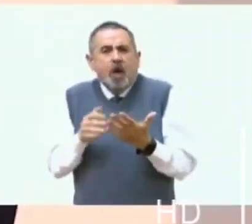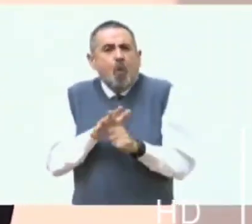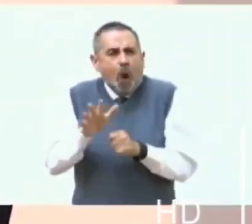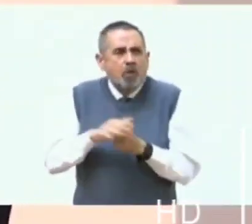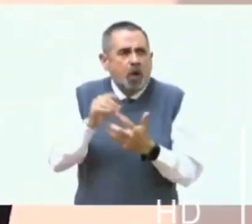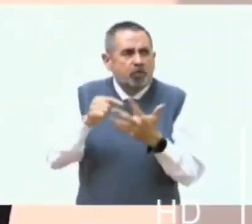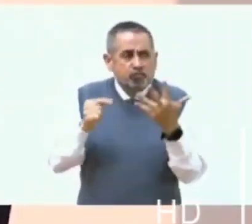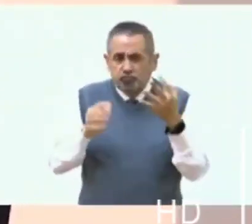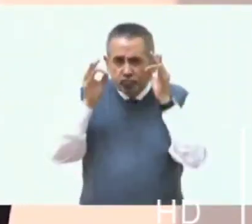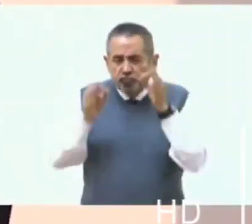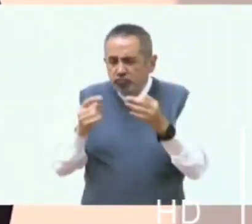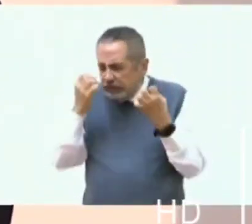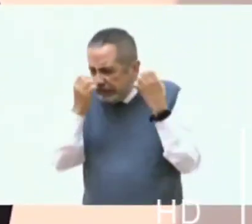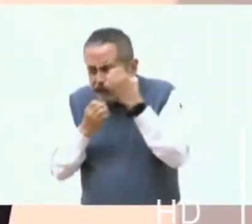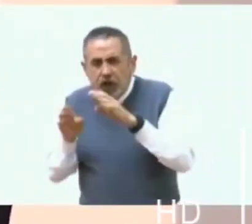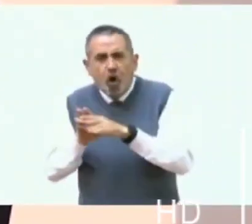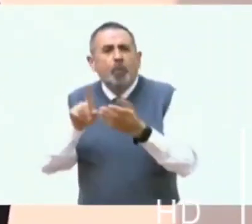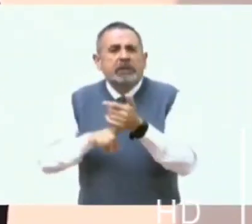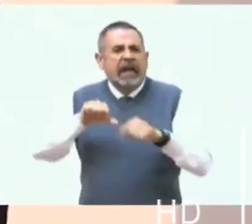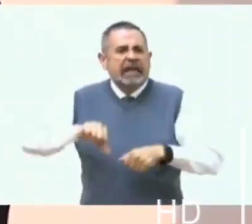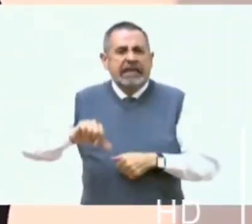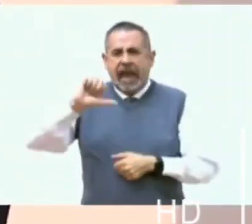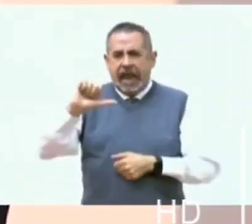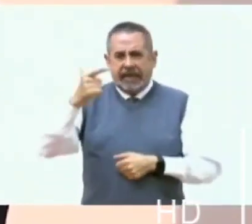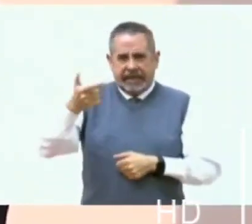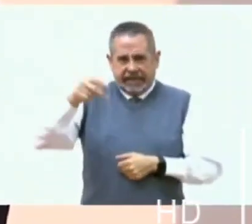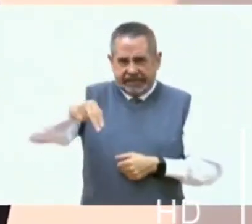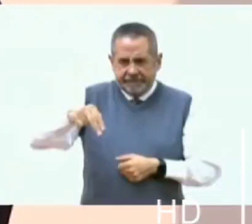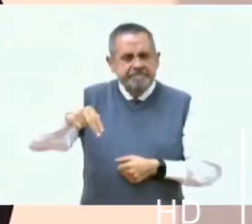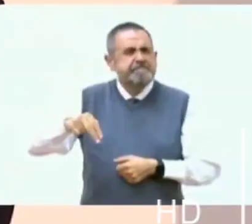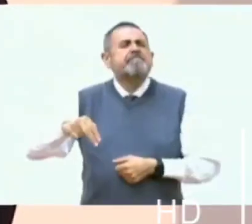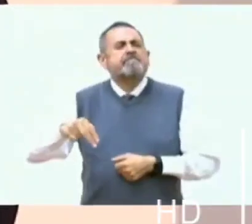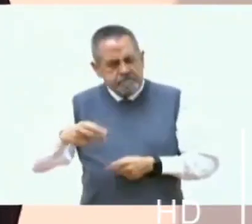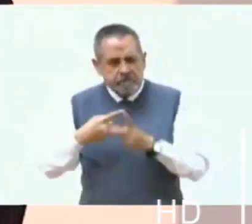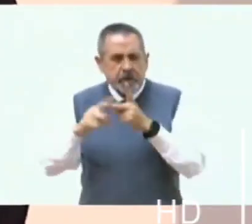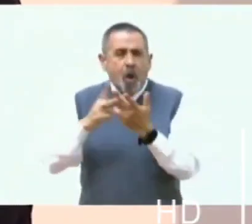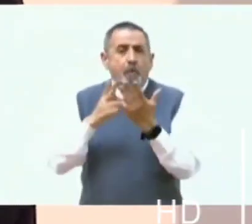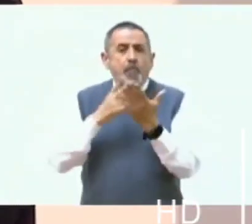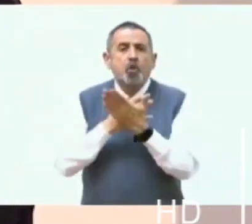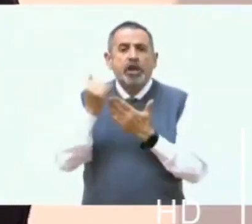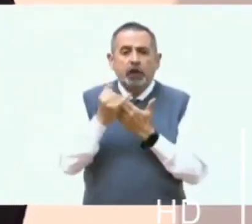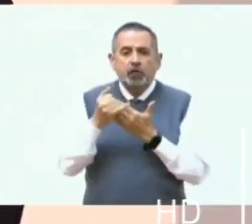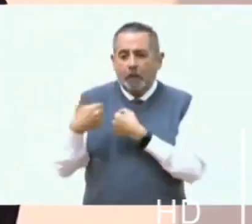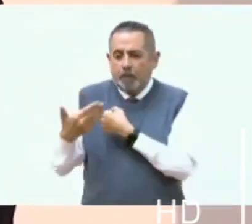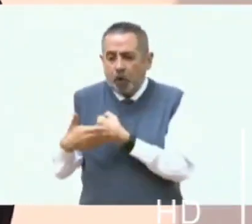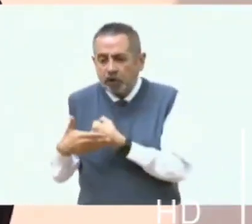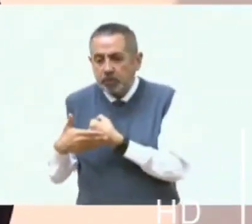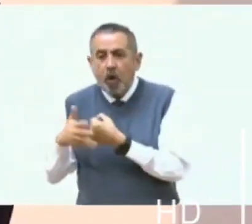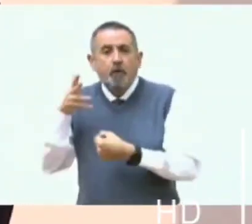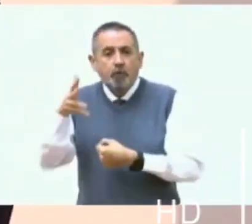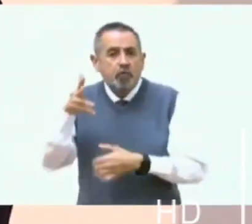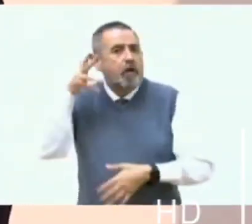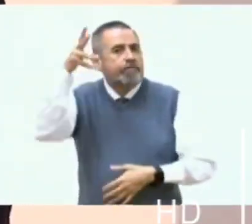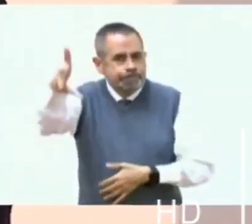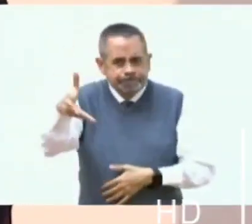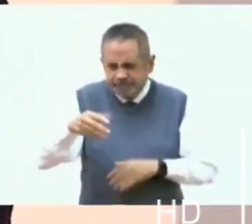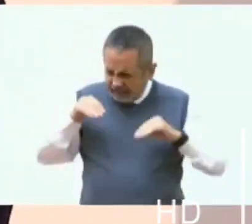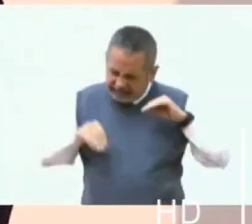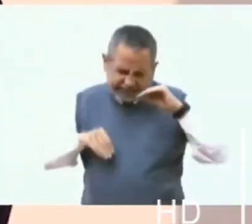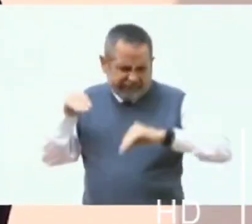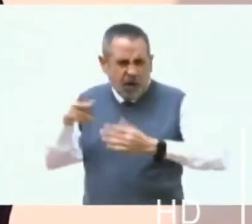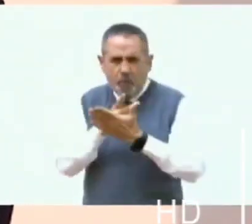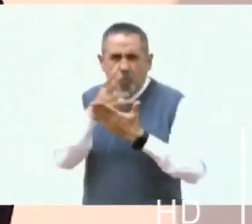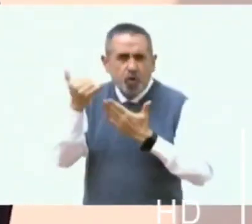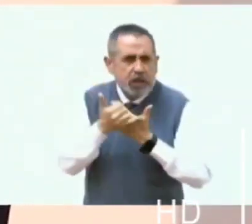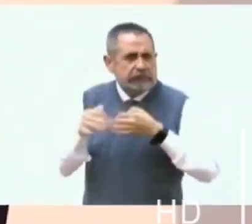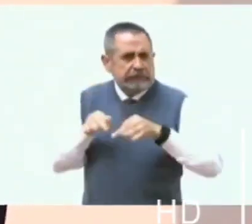condiciones reales en que se encontraba el AGN, para poder emprender proyectos de corto, mediano y largo plazo. El